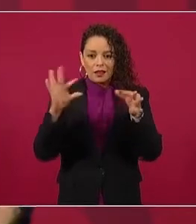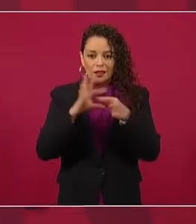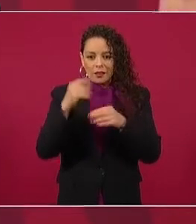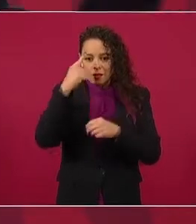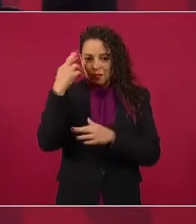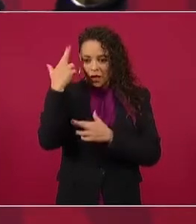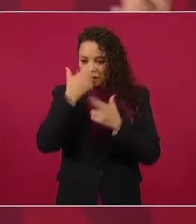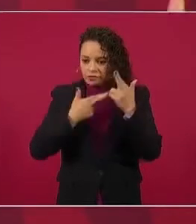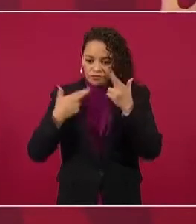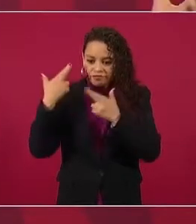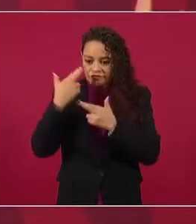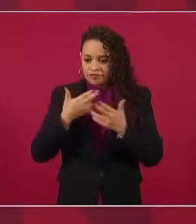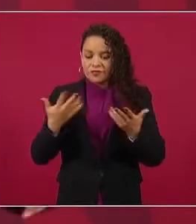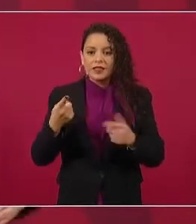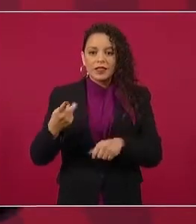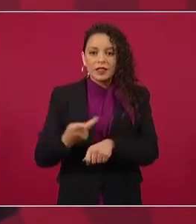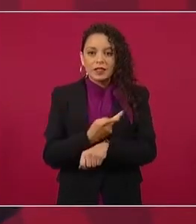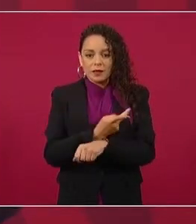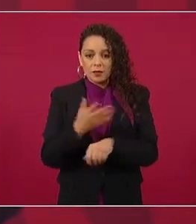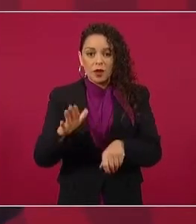porque no ha habido diálogo,